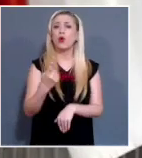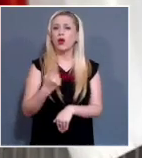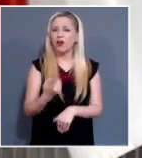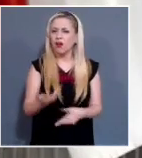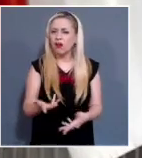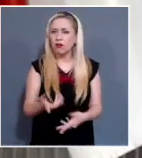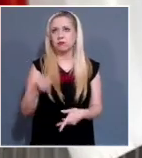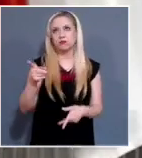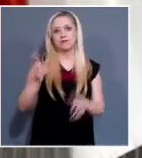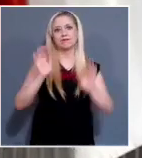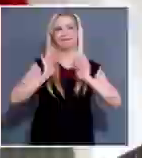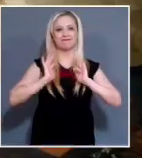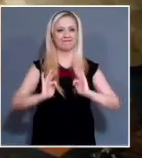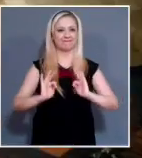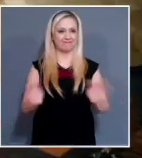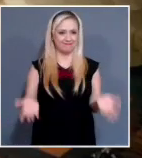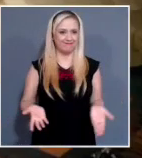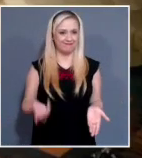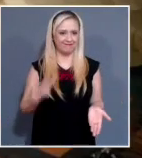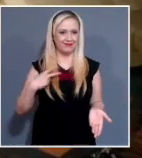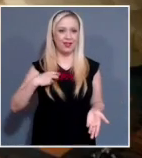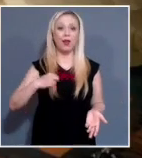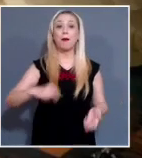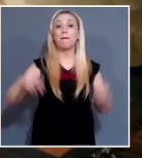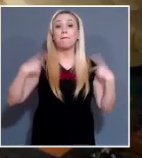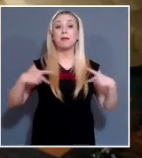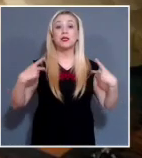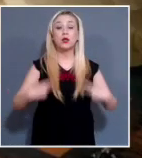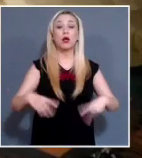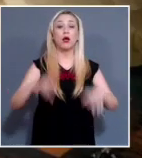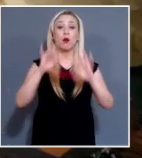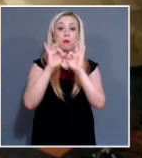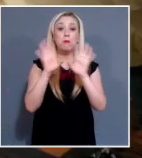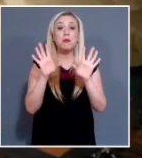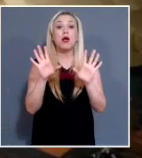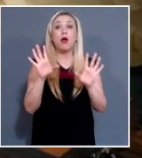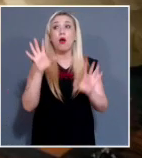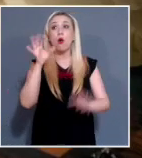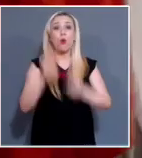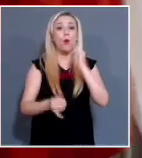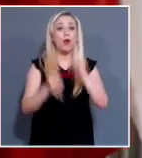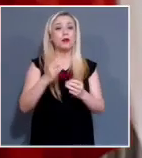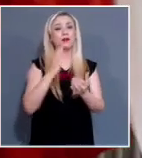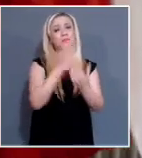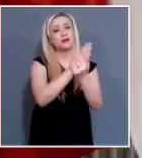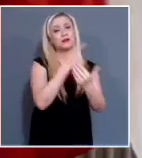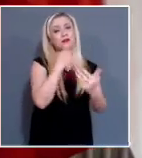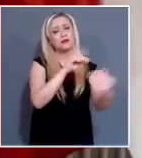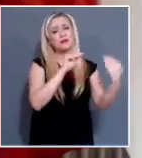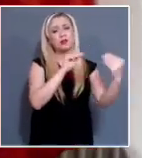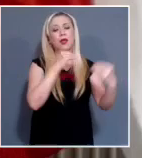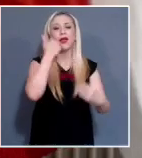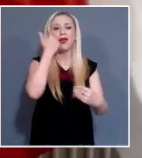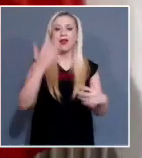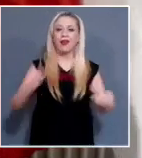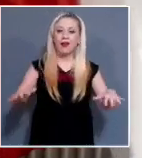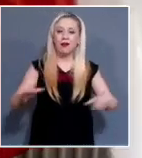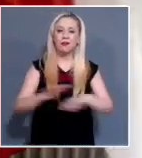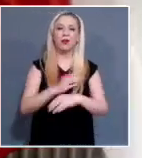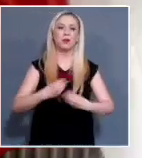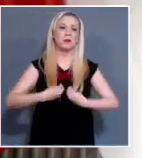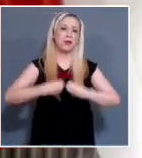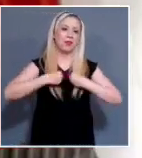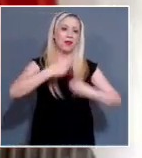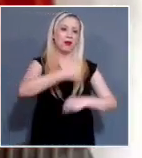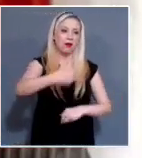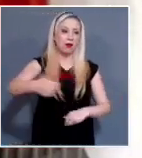las personas que llevan sus conflictos ante las personas juzgadoras es porque quieren cambiar la realidad, destacando los casos de personas que